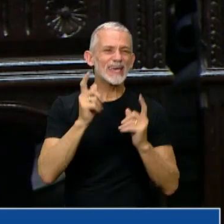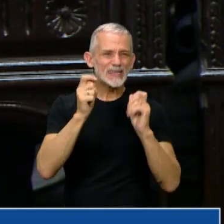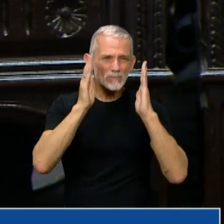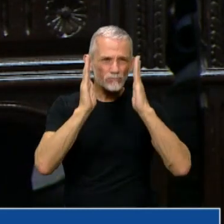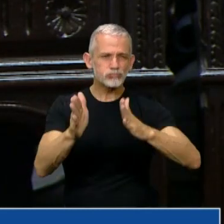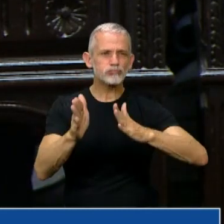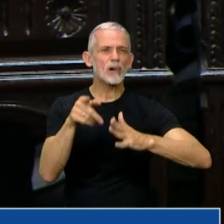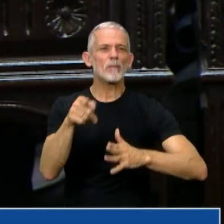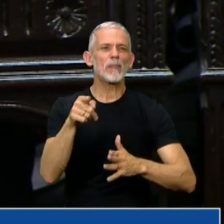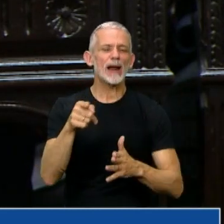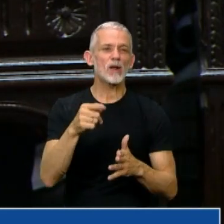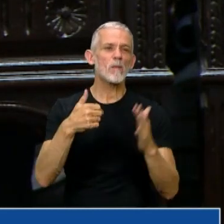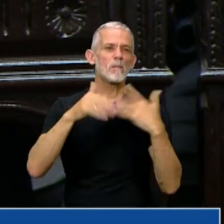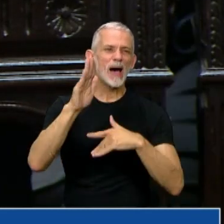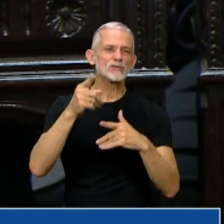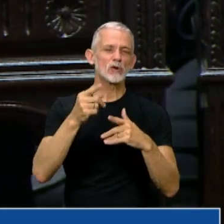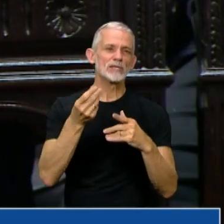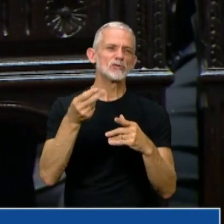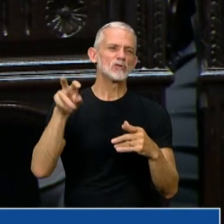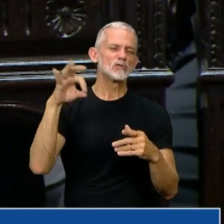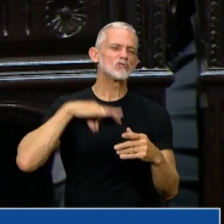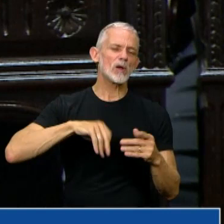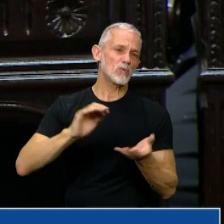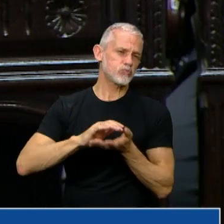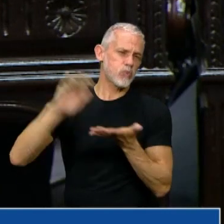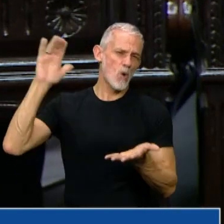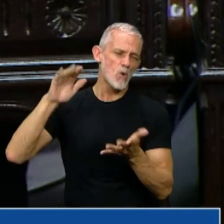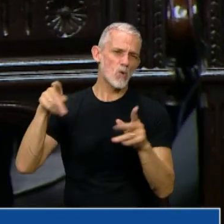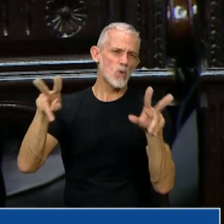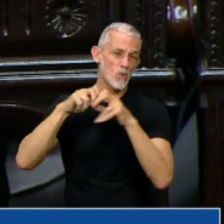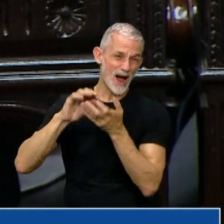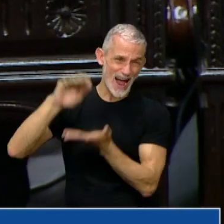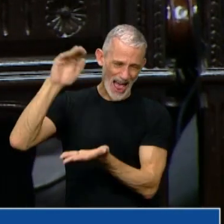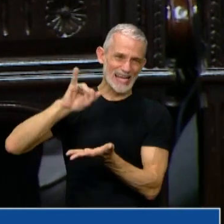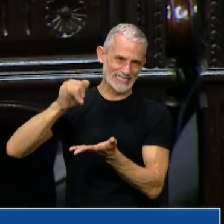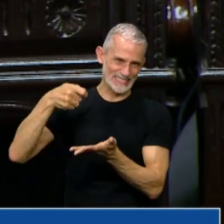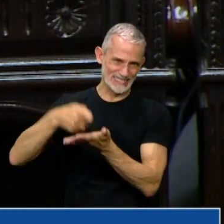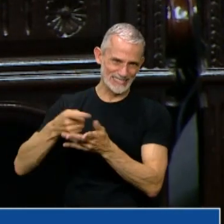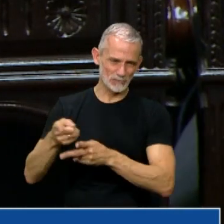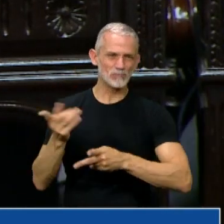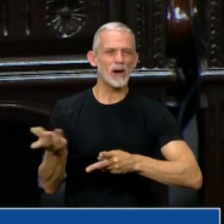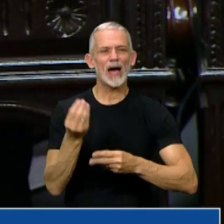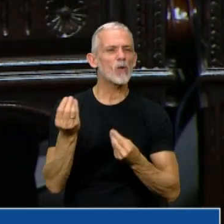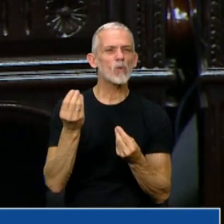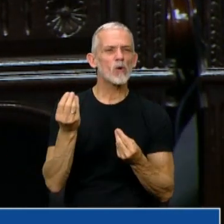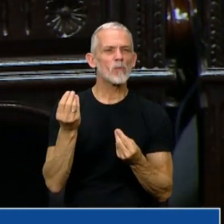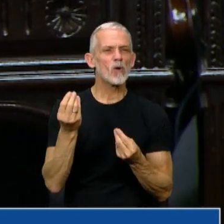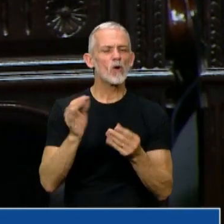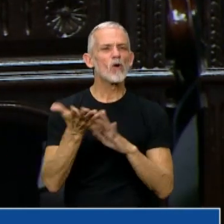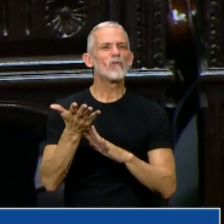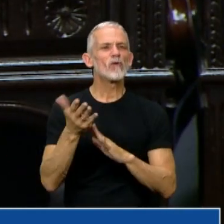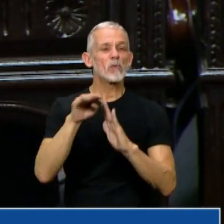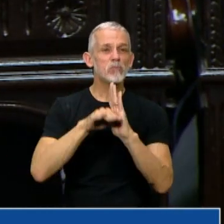dirigido exclusivamente para los mayores ingresos derivados de dichas rentas. Consiste en establecer,